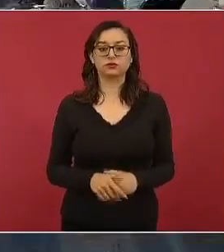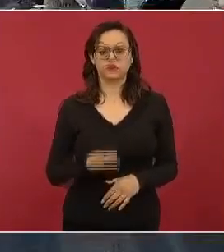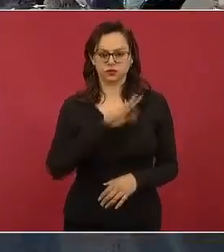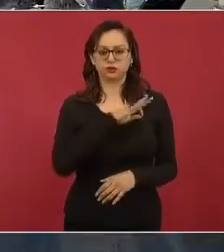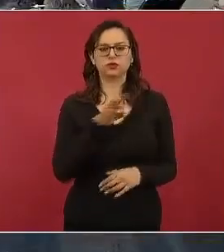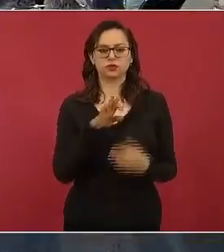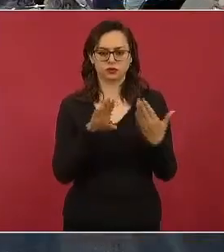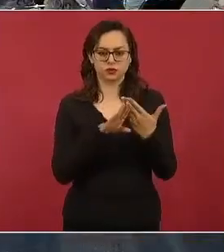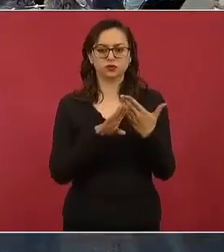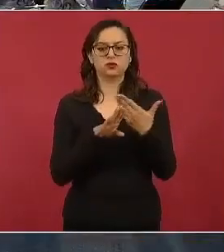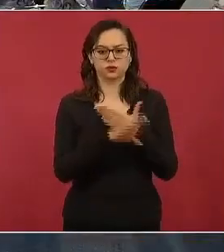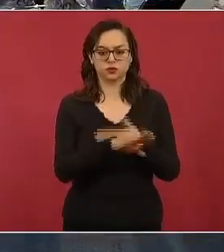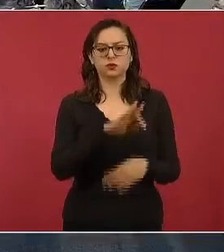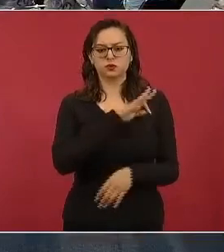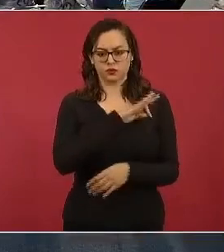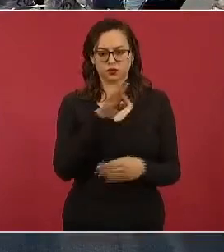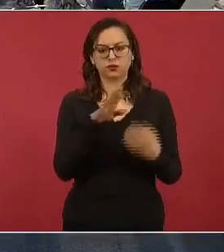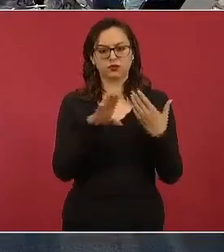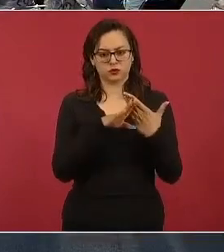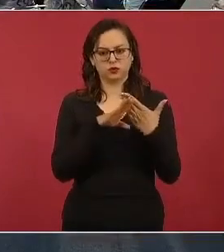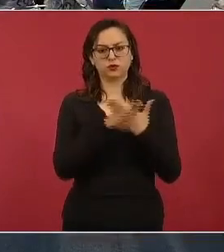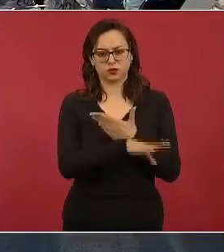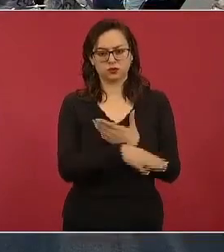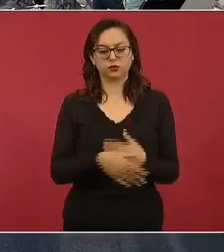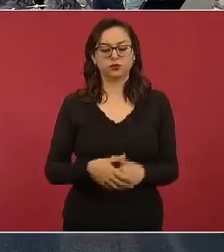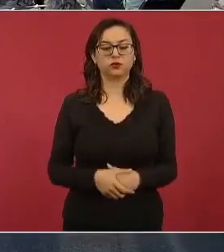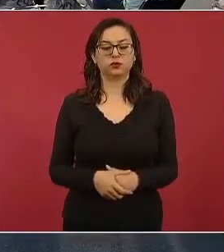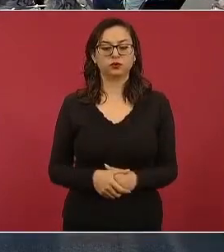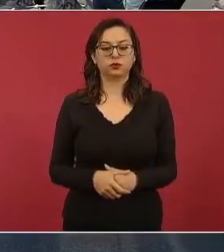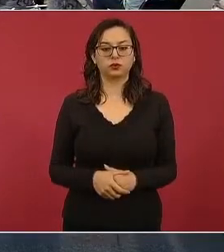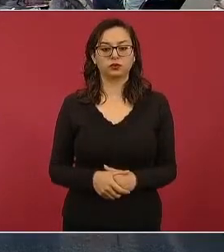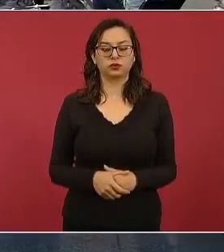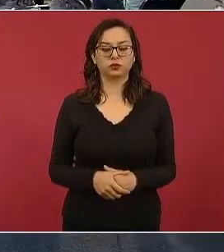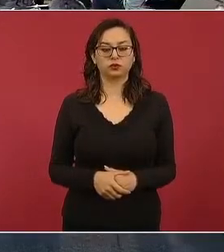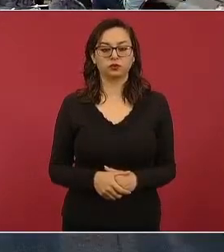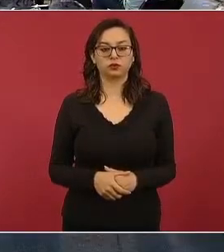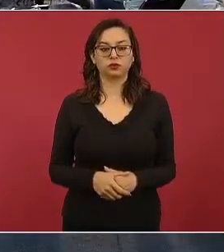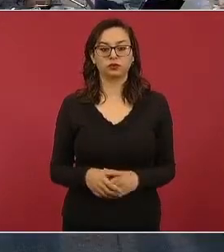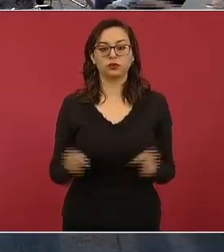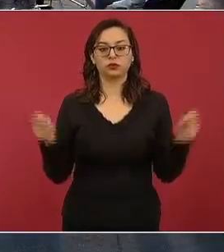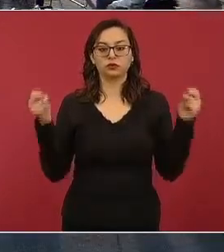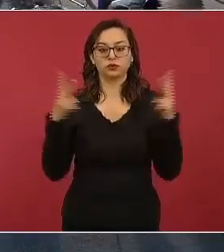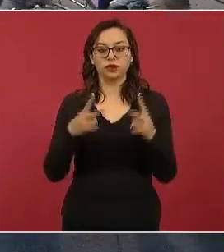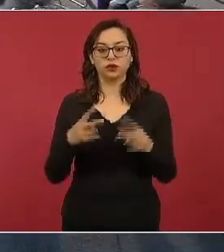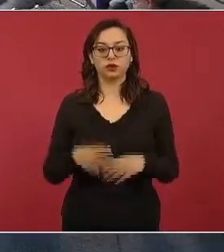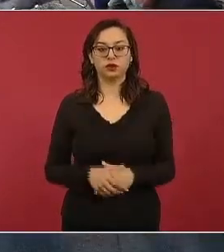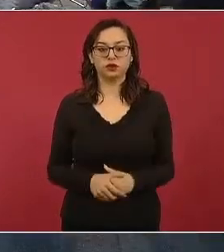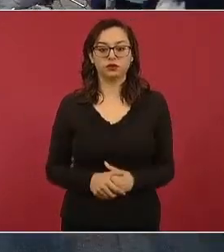evitar si se llega a un acuerdo, una conciliación. Bueno, nos vemos.